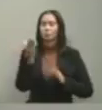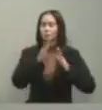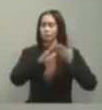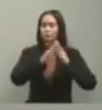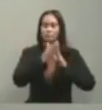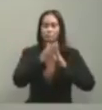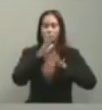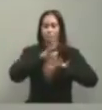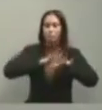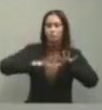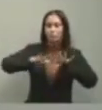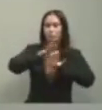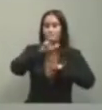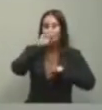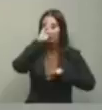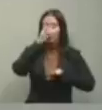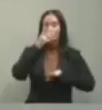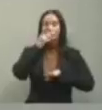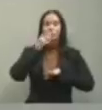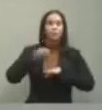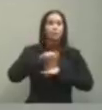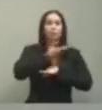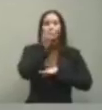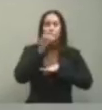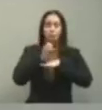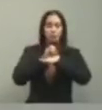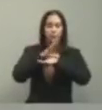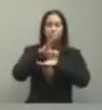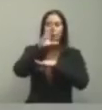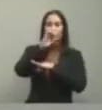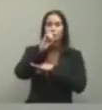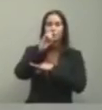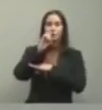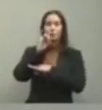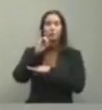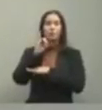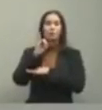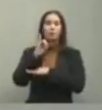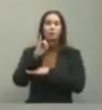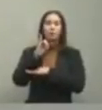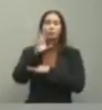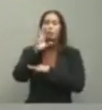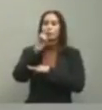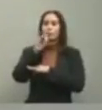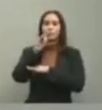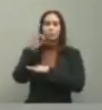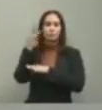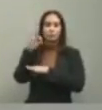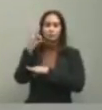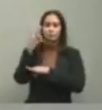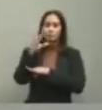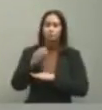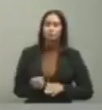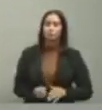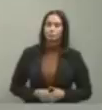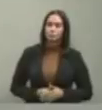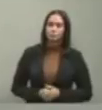circula en el país el virus del cobi 19